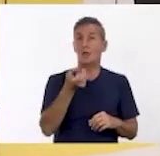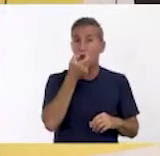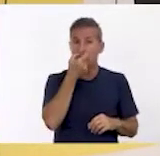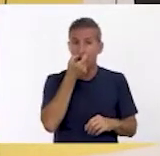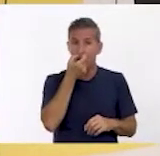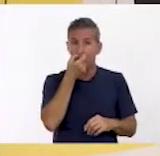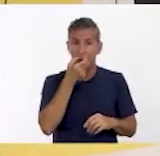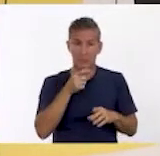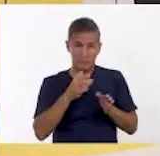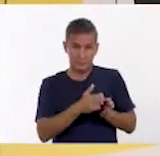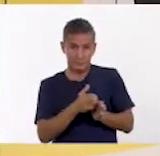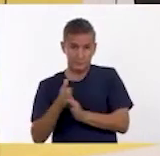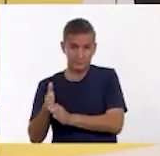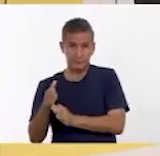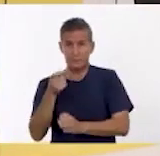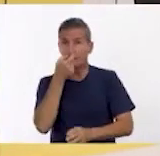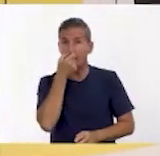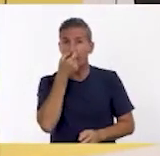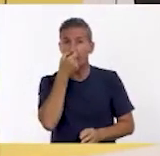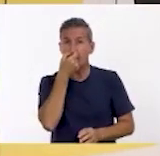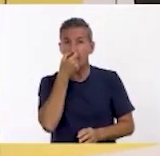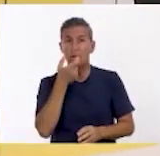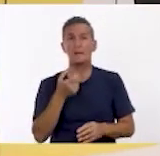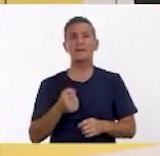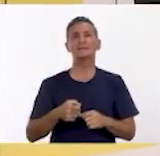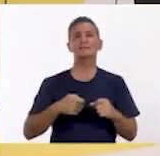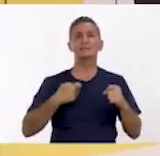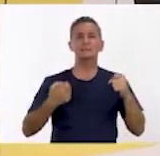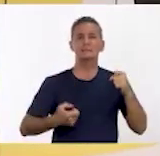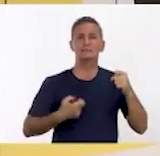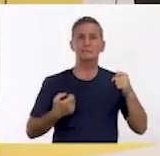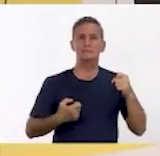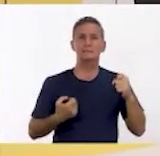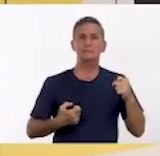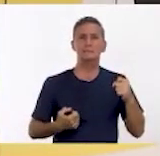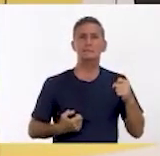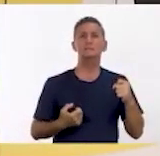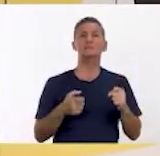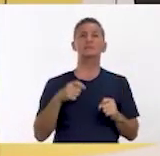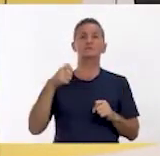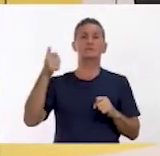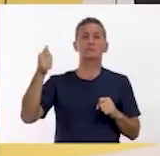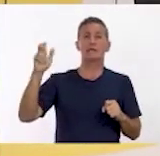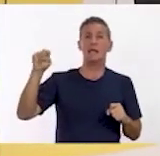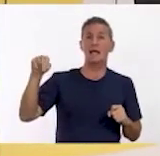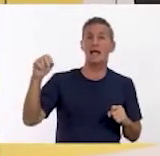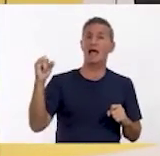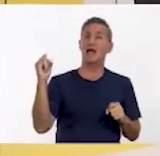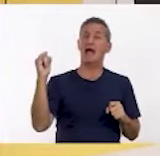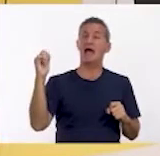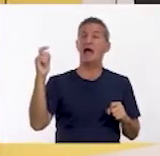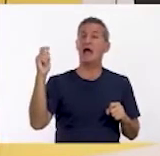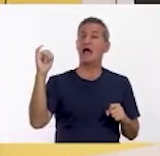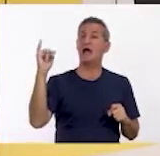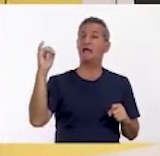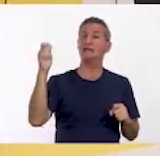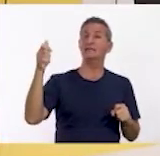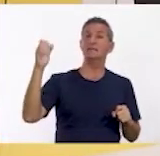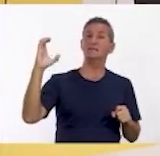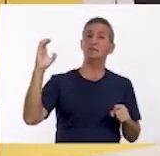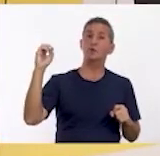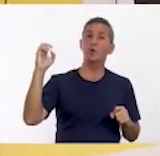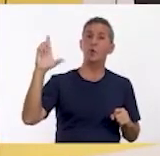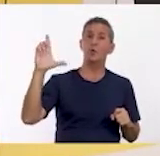supuesto, lo de África, lo de Palau, lo de Timor, representa la lucha anticolonial, la lucha